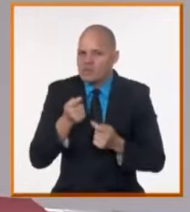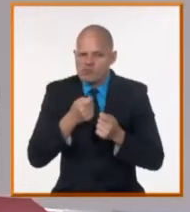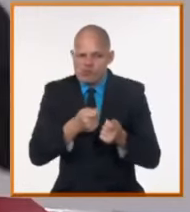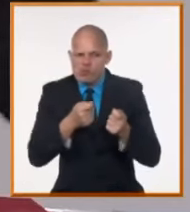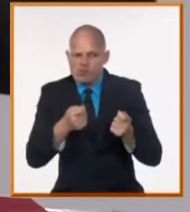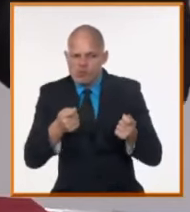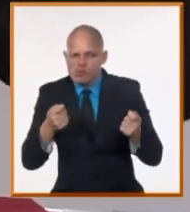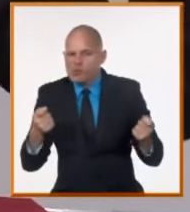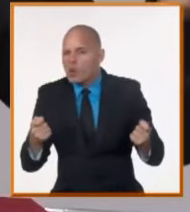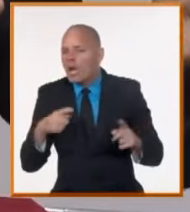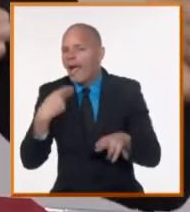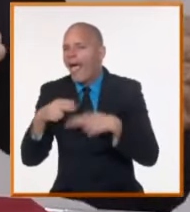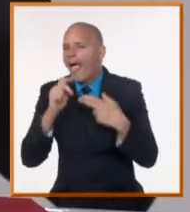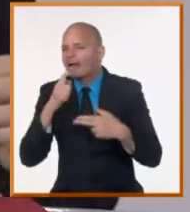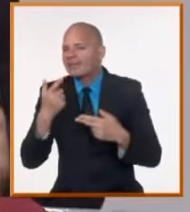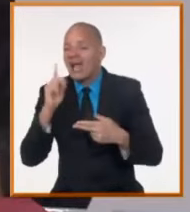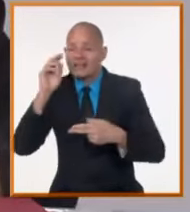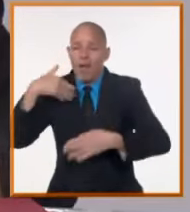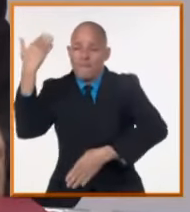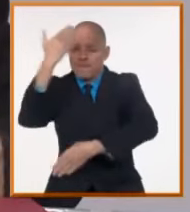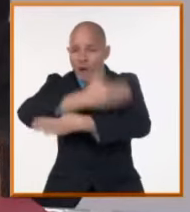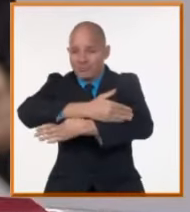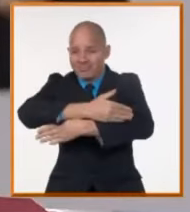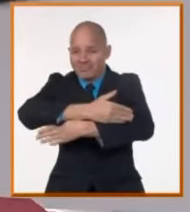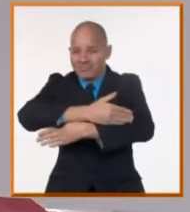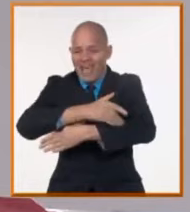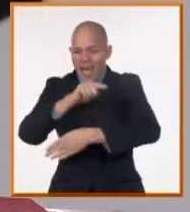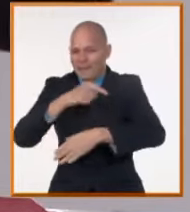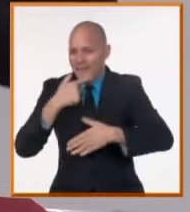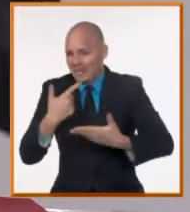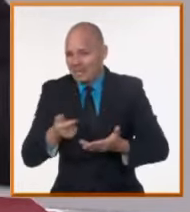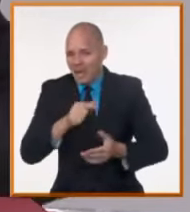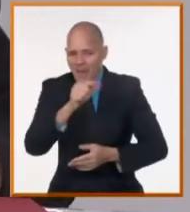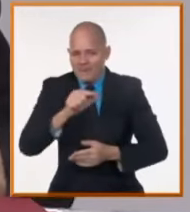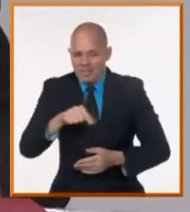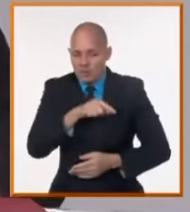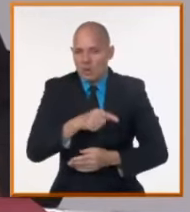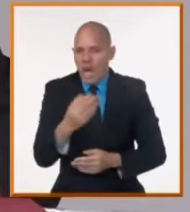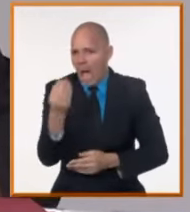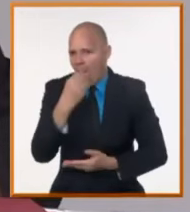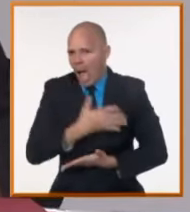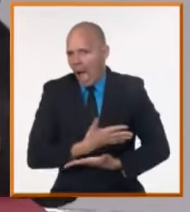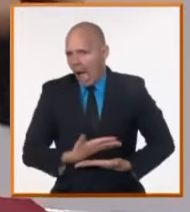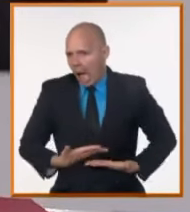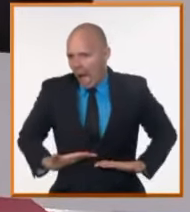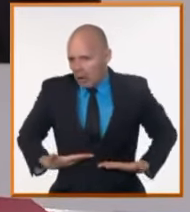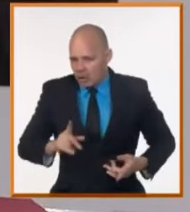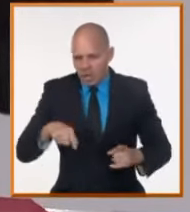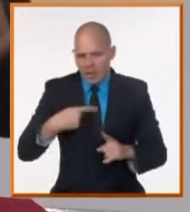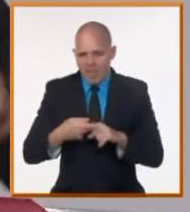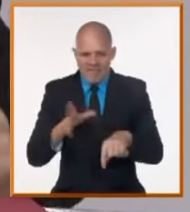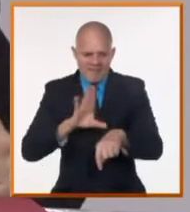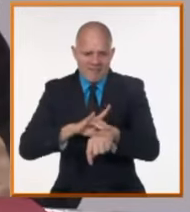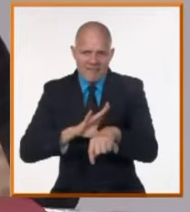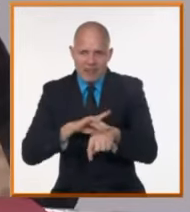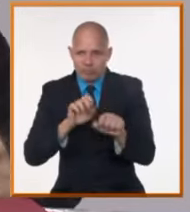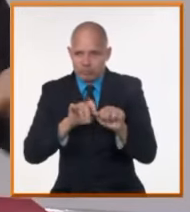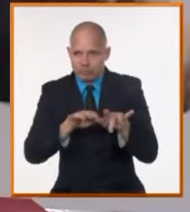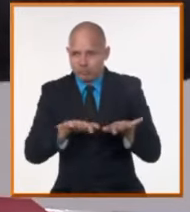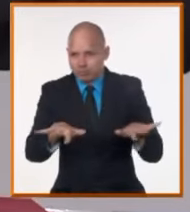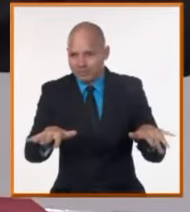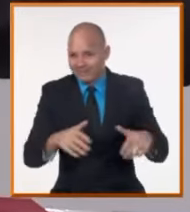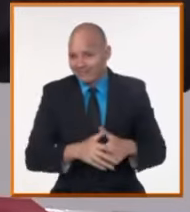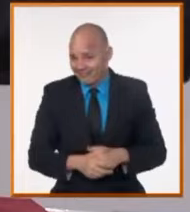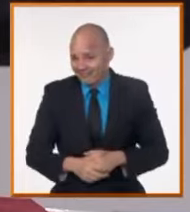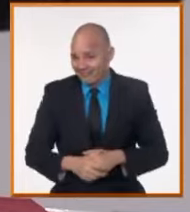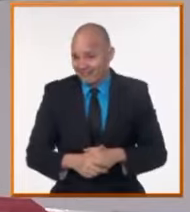matarnos por hambre y enfermedades. Dice Kerry que se acabó la doctrina Monroe. Biden era el vicepresidente